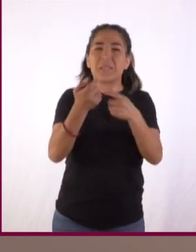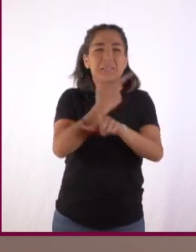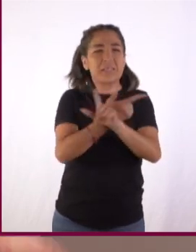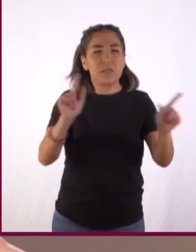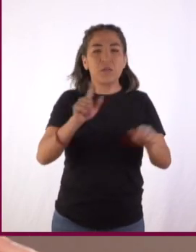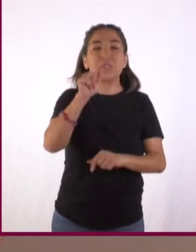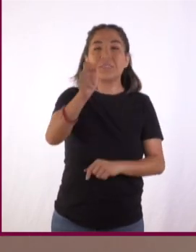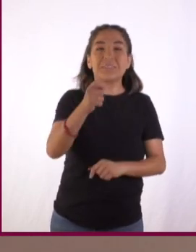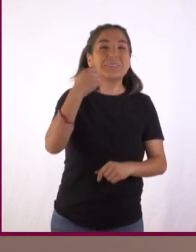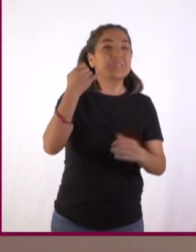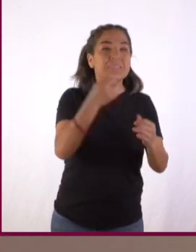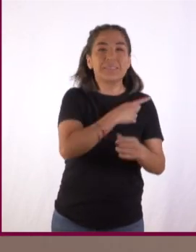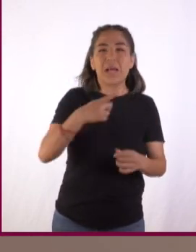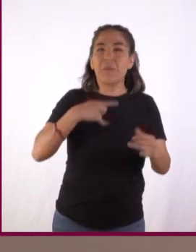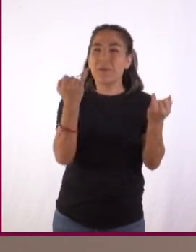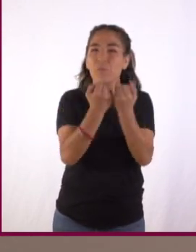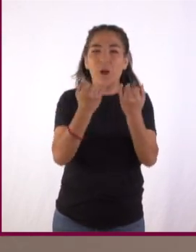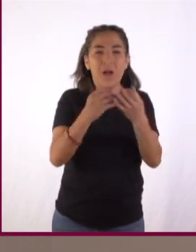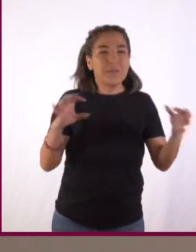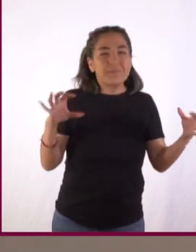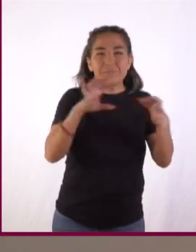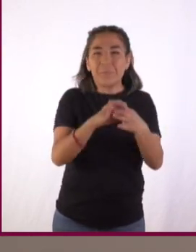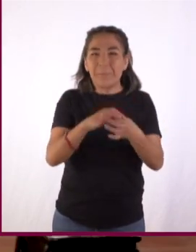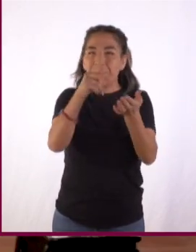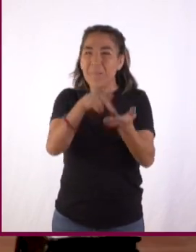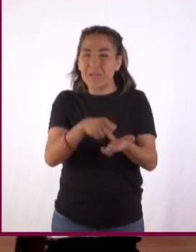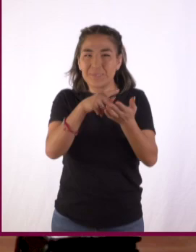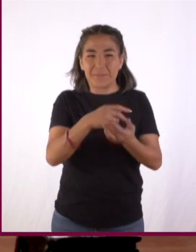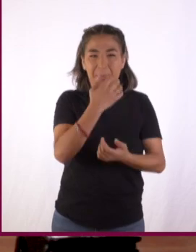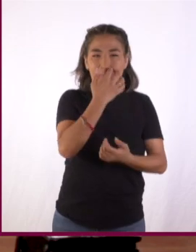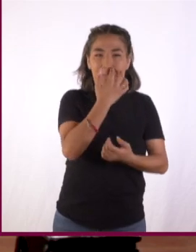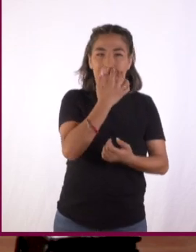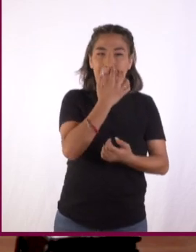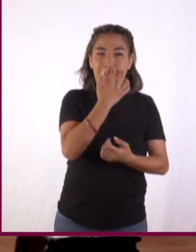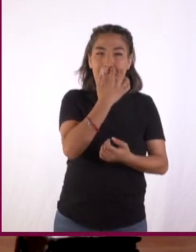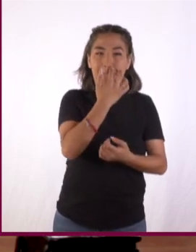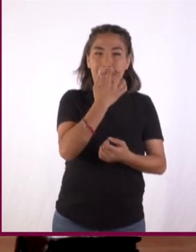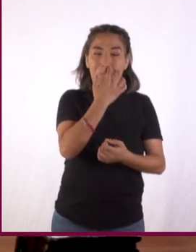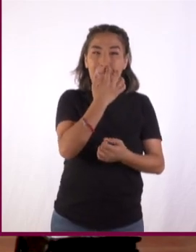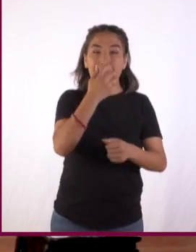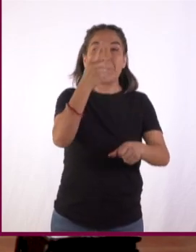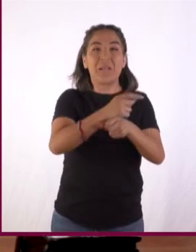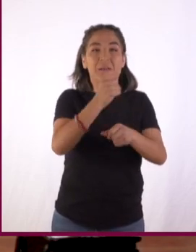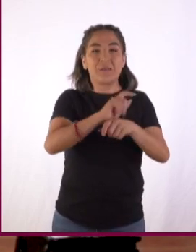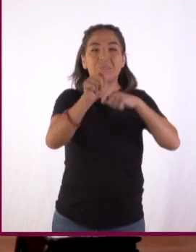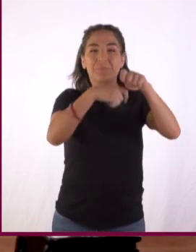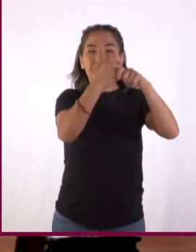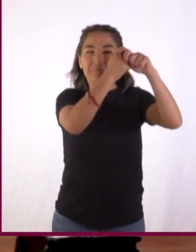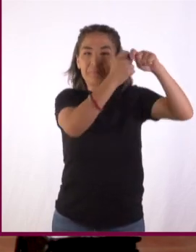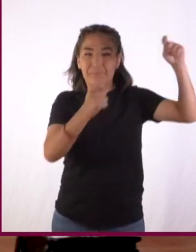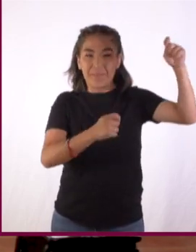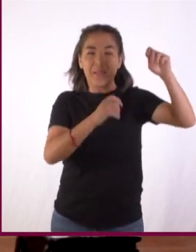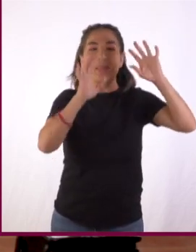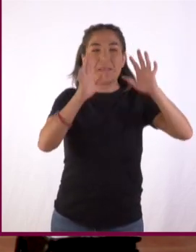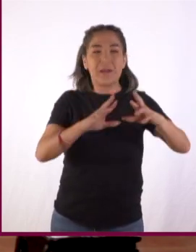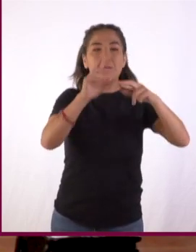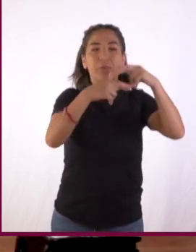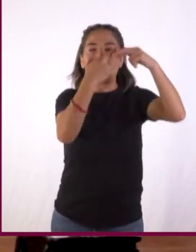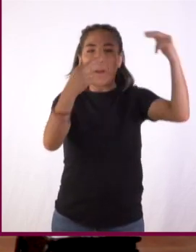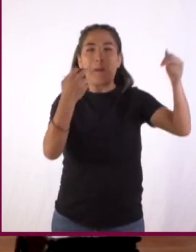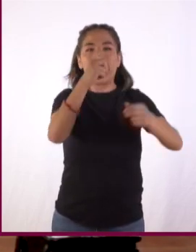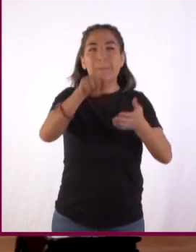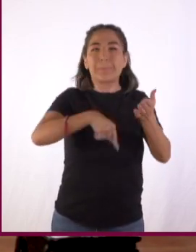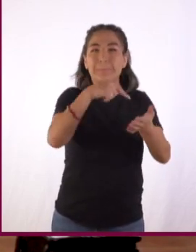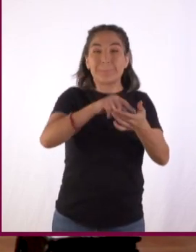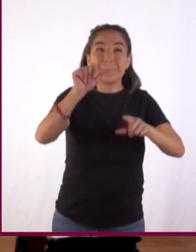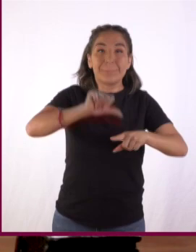pueden ser cualesquiera, siempre y cuando sean iguales entre ellos. Lo primero que haremos será poner la banda de látex y